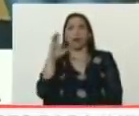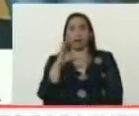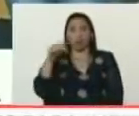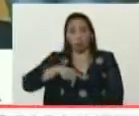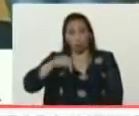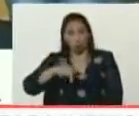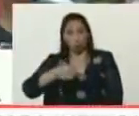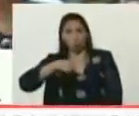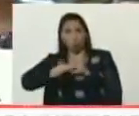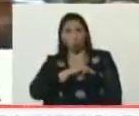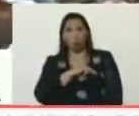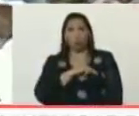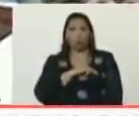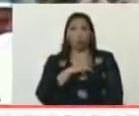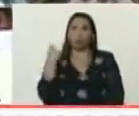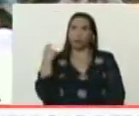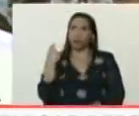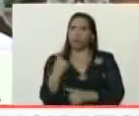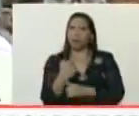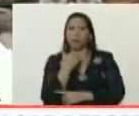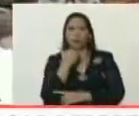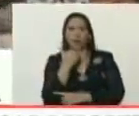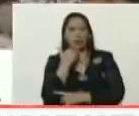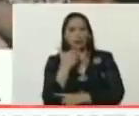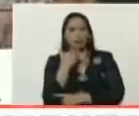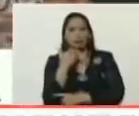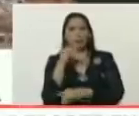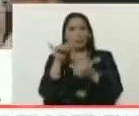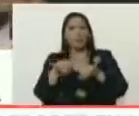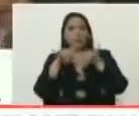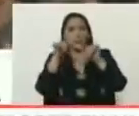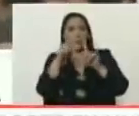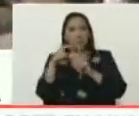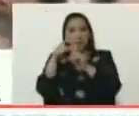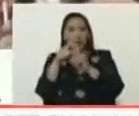nosotros tenemos casi que la misma consigna.